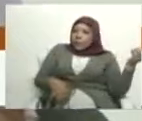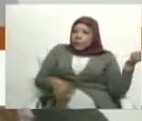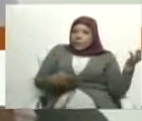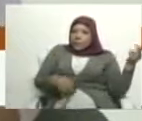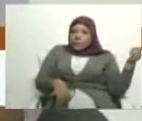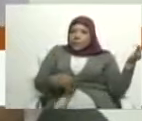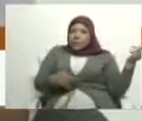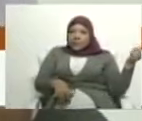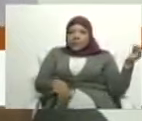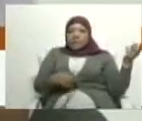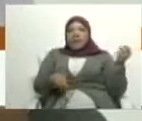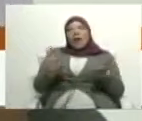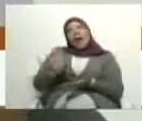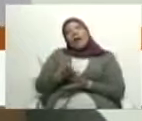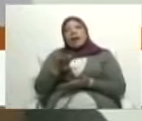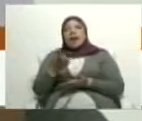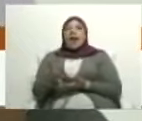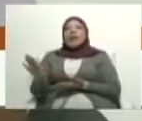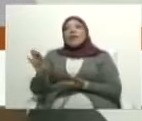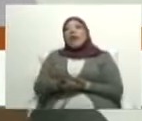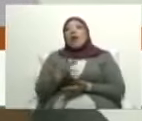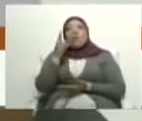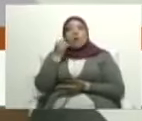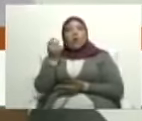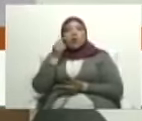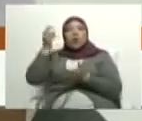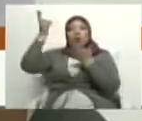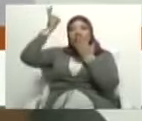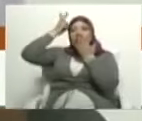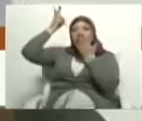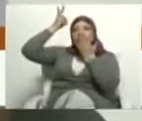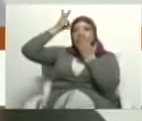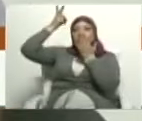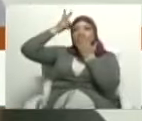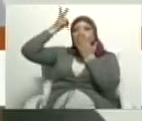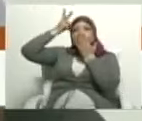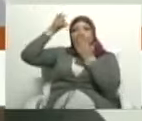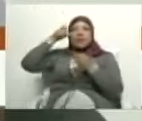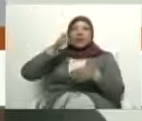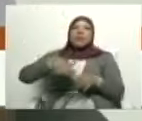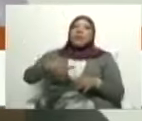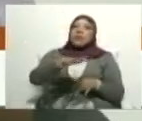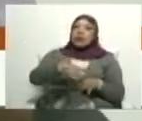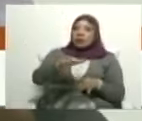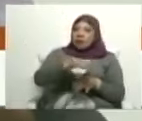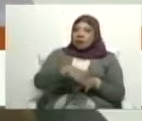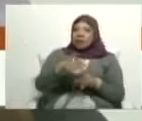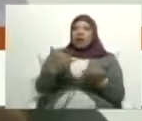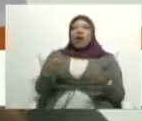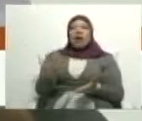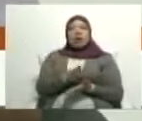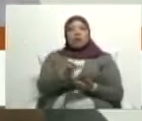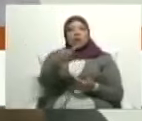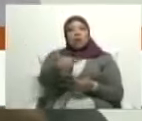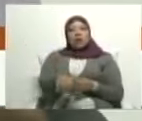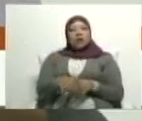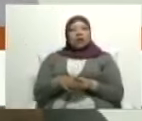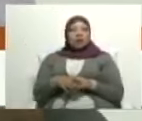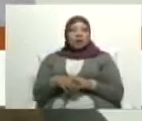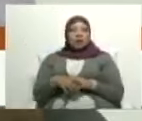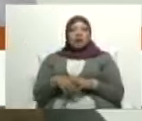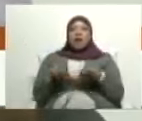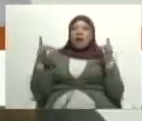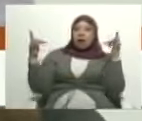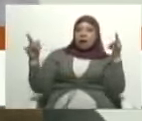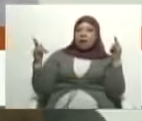tocábamos cuatro, cantábamos las canciones de nuestro pueblo. No estábamos cantando reggaetón,